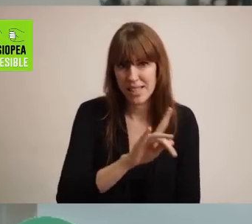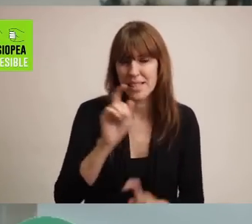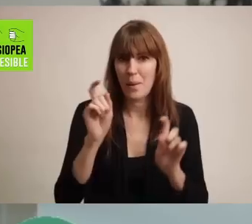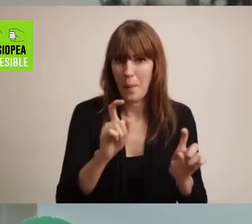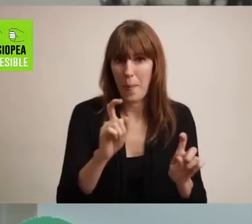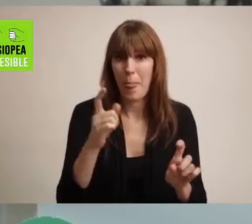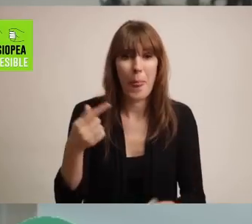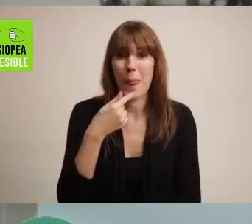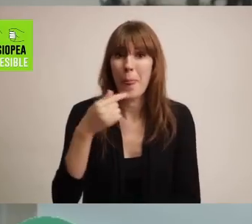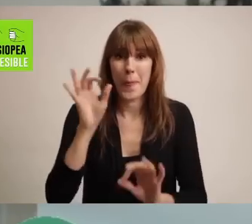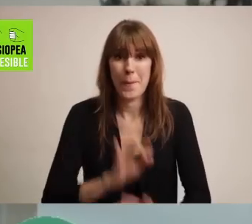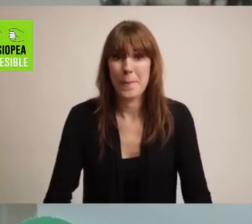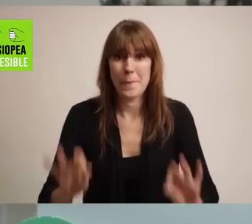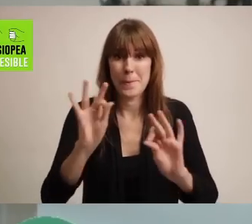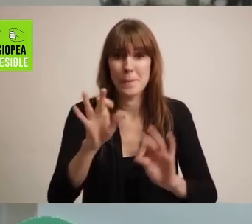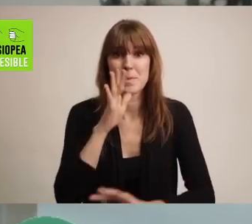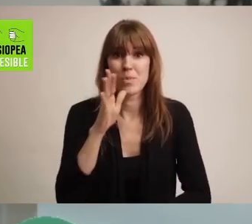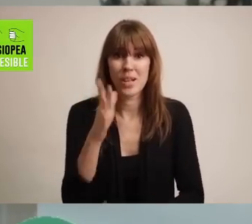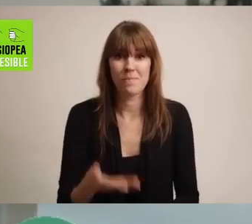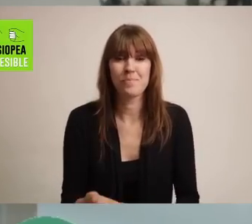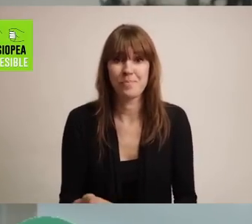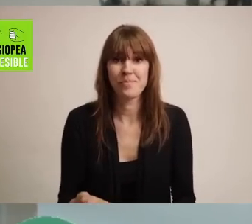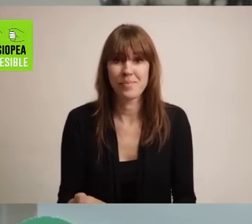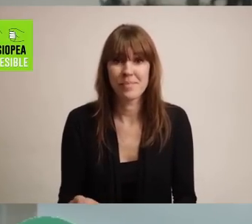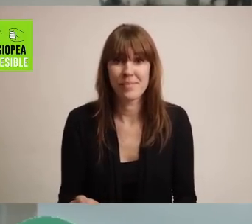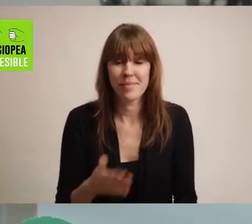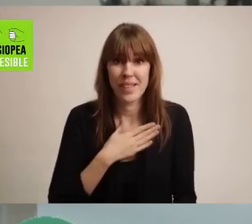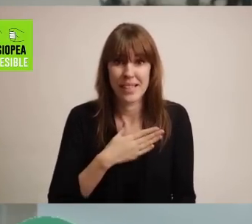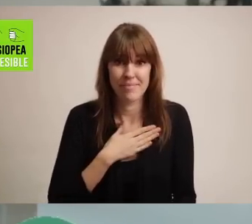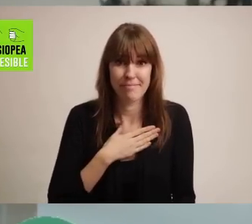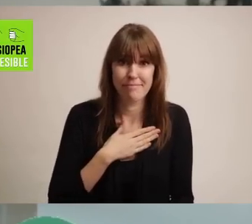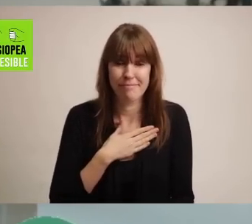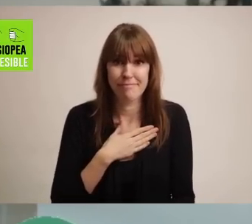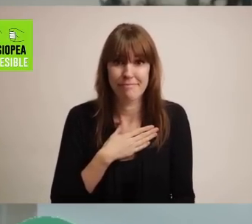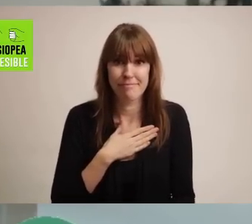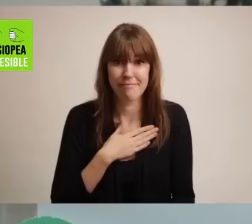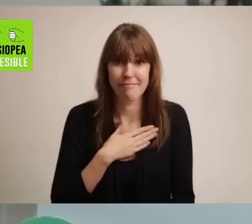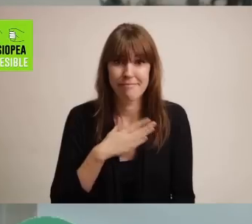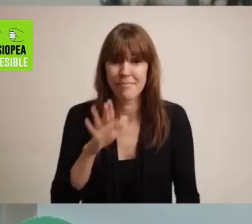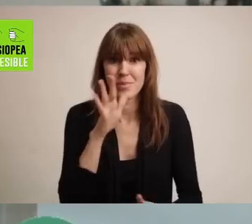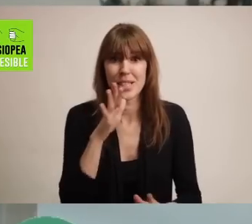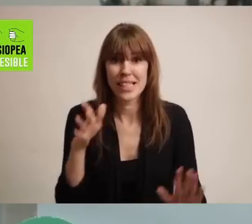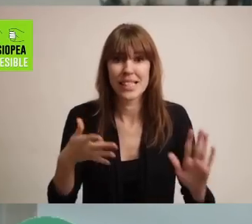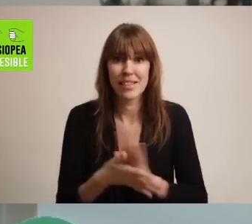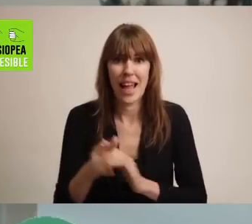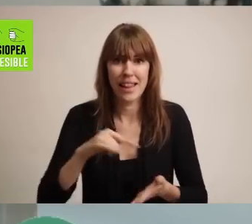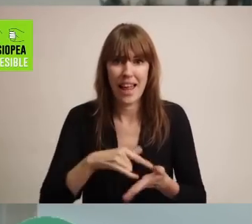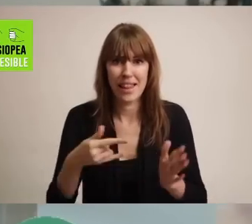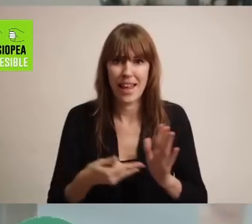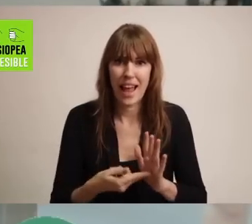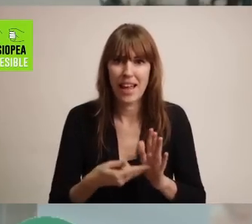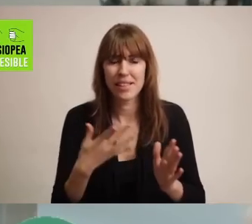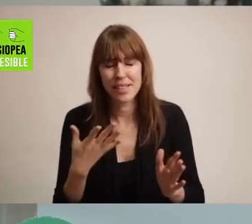enseña. No se dice, porque claro, no vende. Porque no es una técnica cortita,